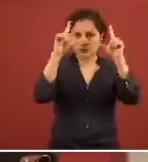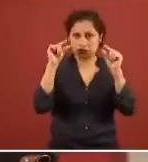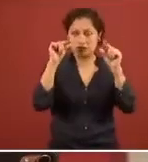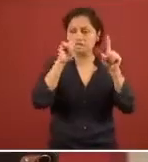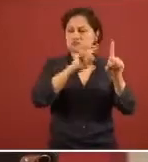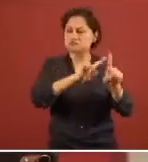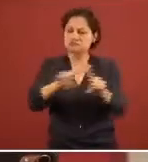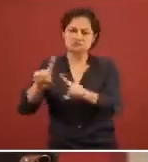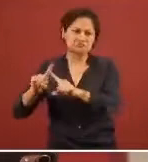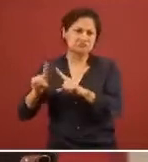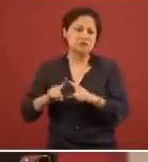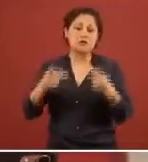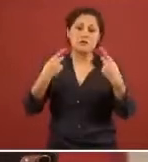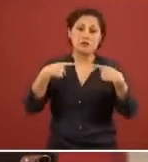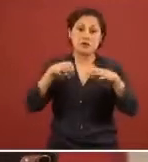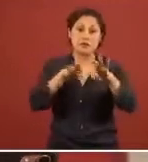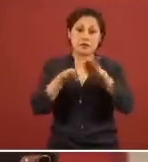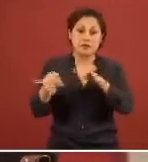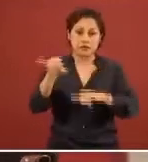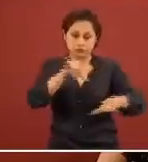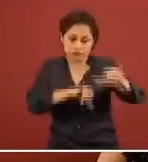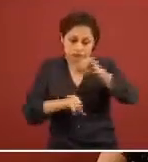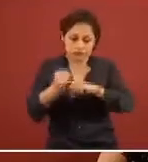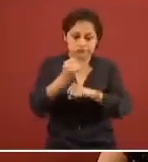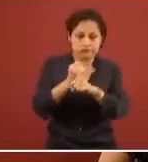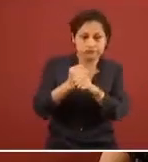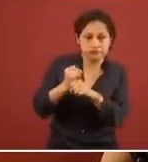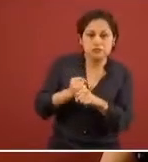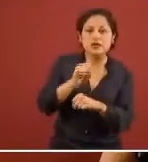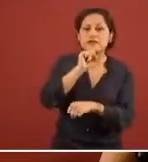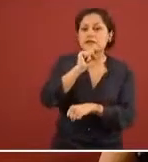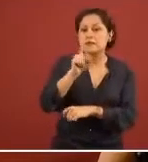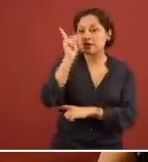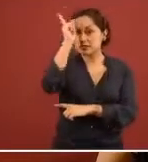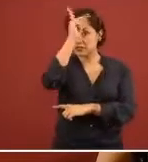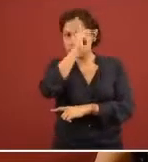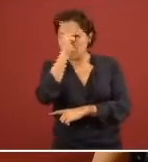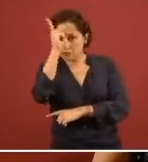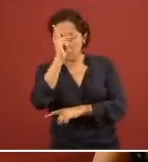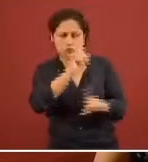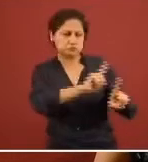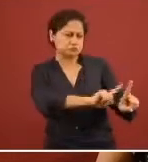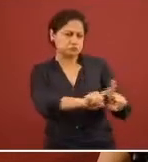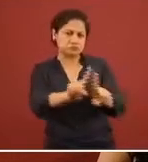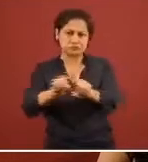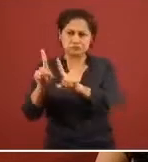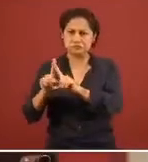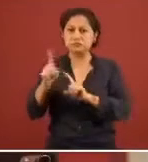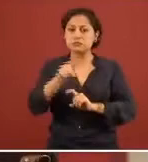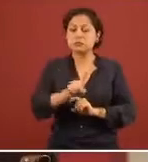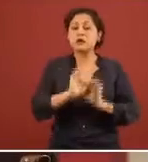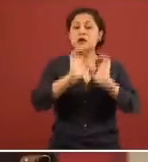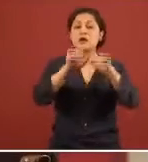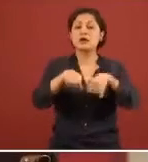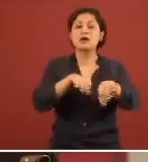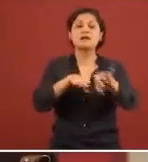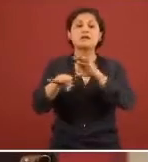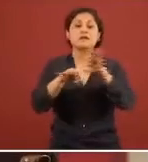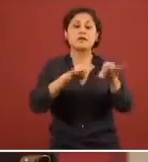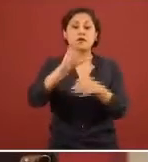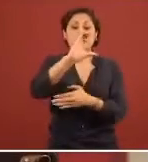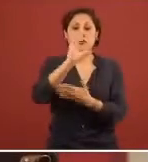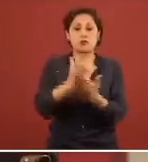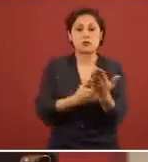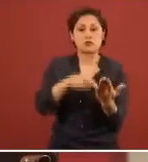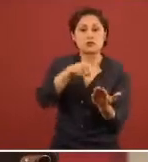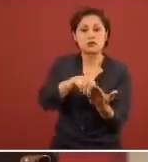enfermeras, enfermeros, químicas, químicos, psicólogas, psicólogos, etcétera, que están contratadas y contratados en estas condiciones que